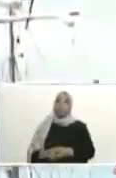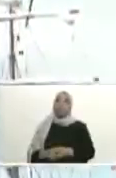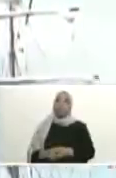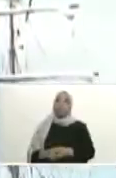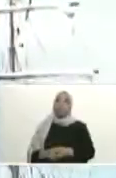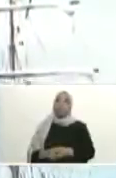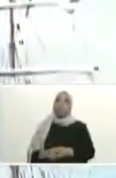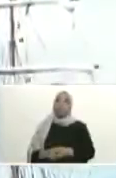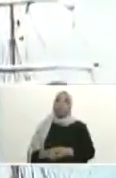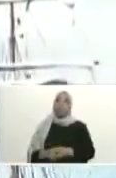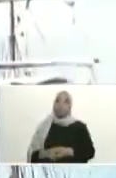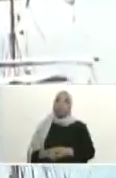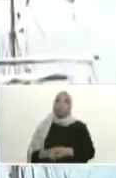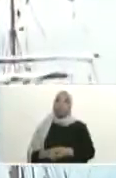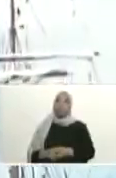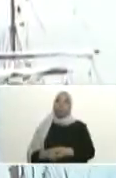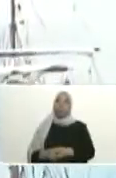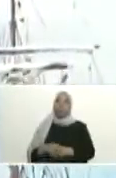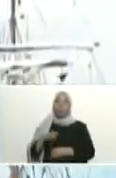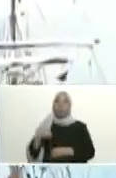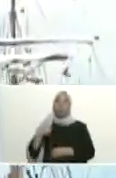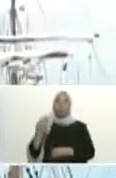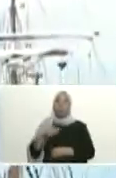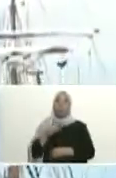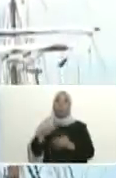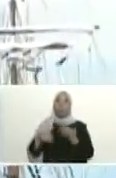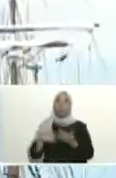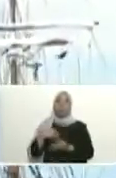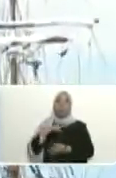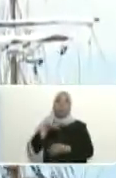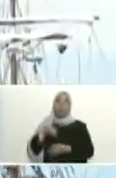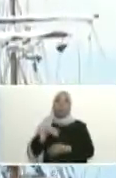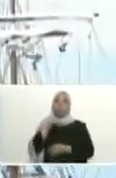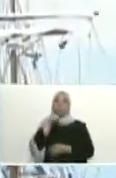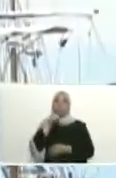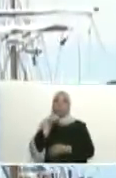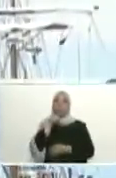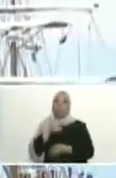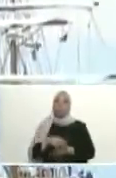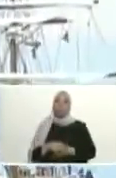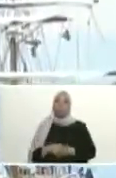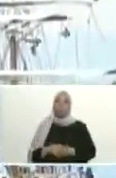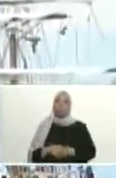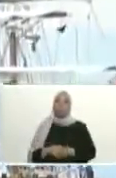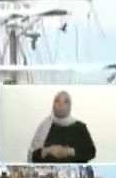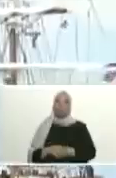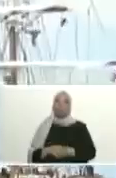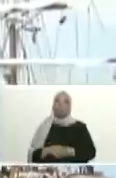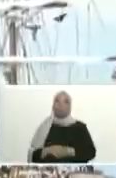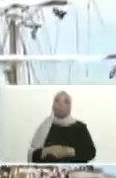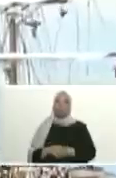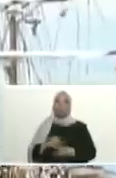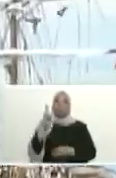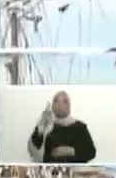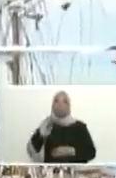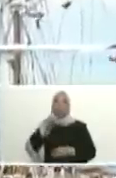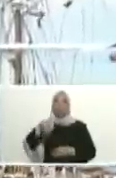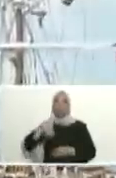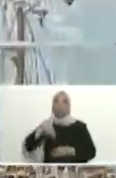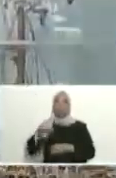y pisan el puerto, ahí está llegando la moral bolivariana de un